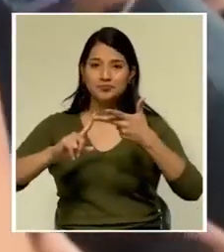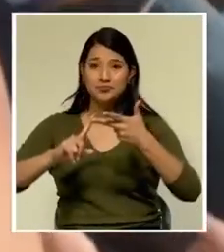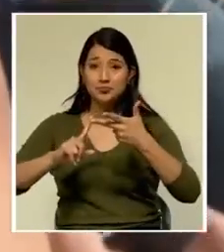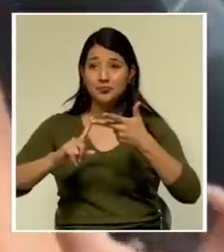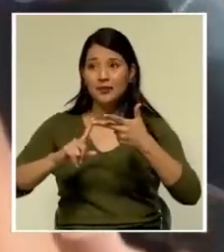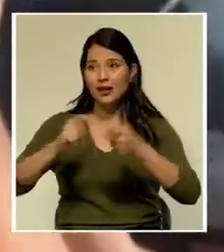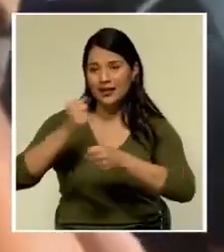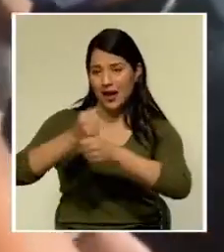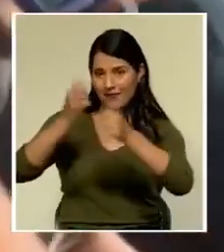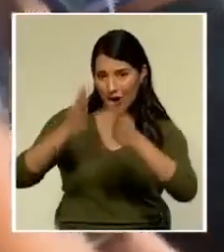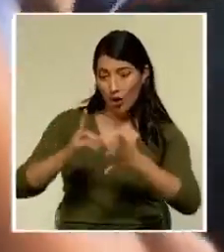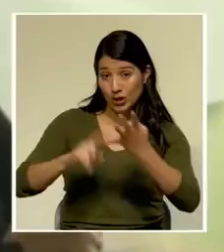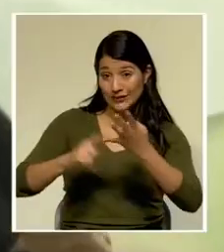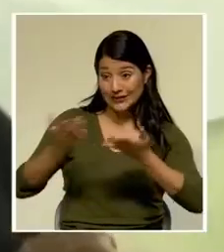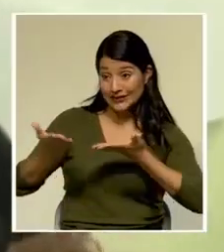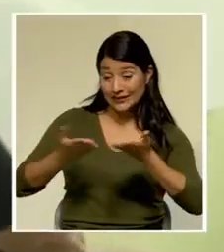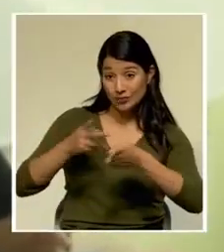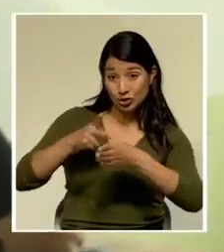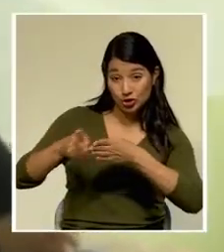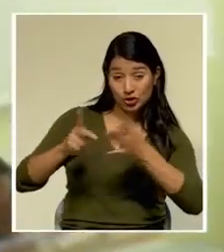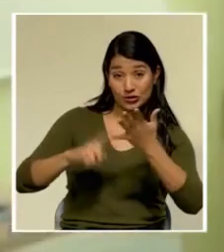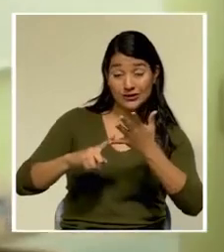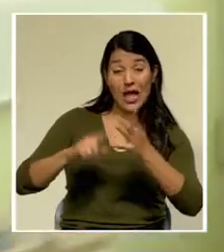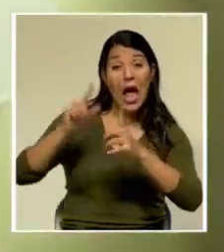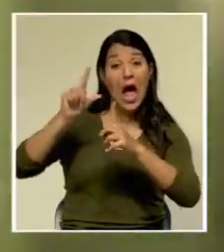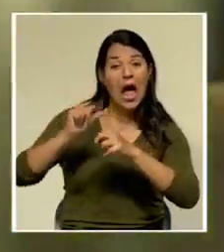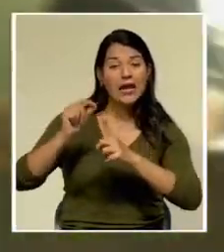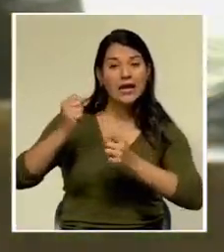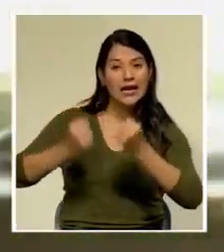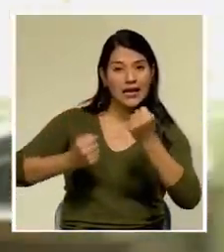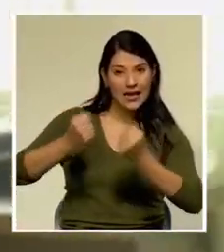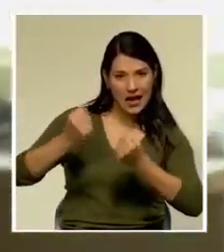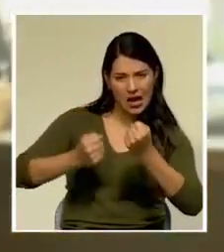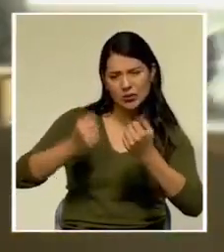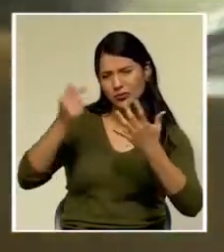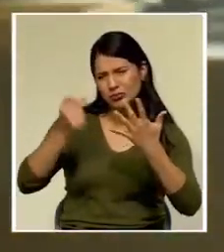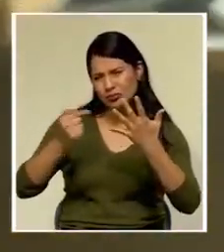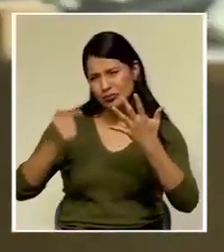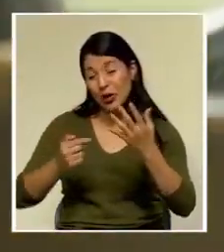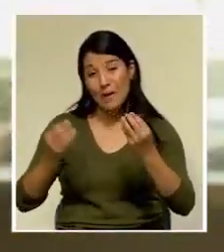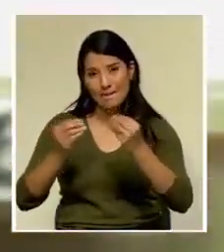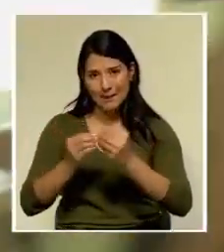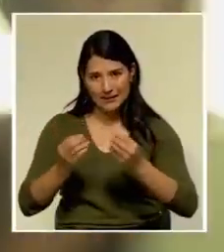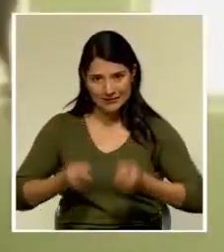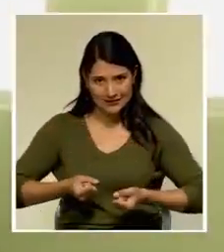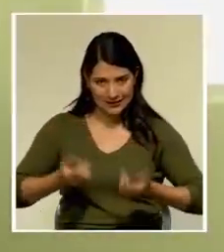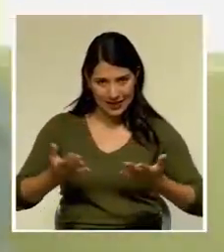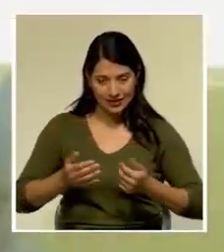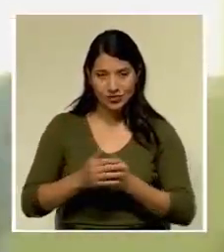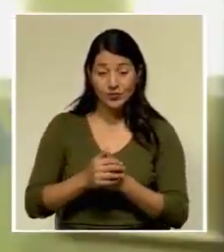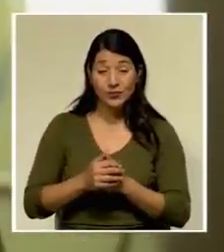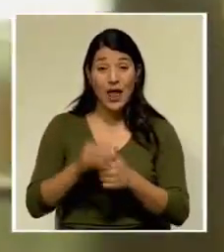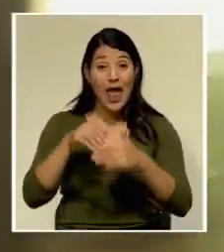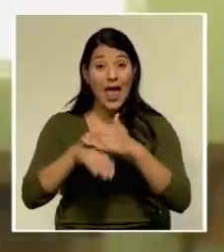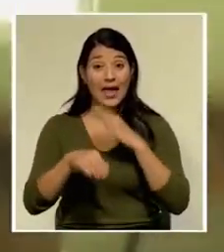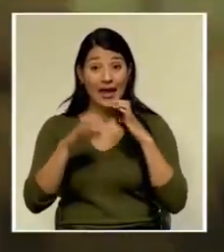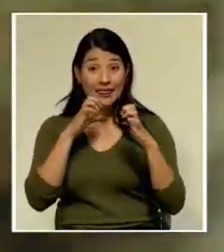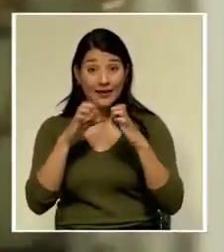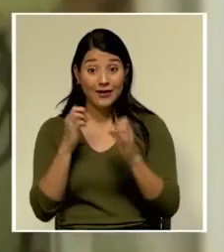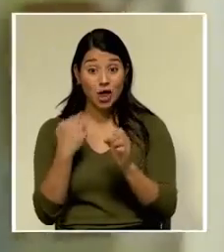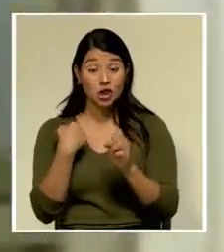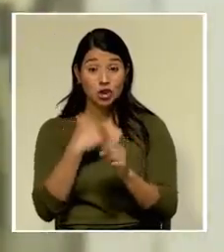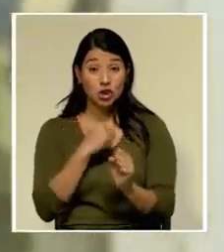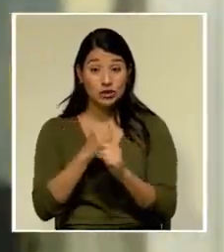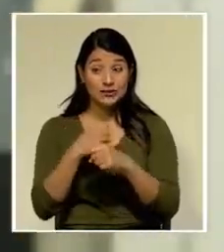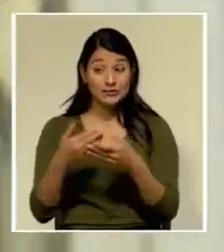servicios profesionales y alquiler de vehículos, entre otros gastos. En una entrevista que realizamos el